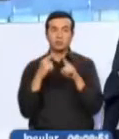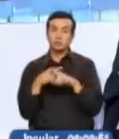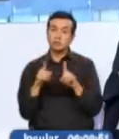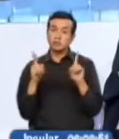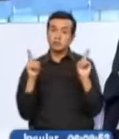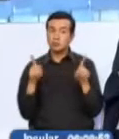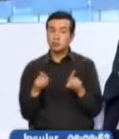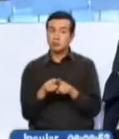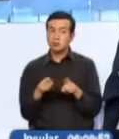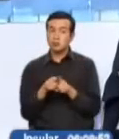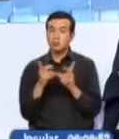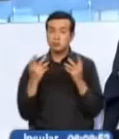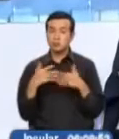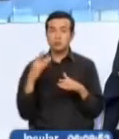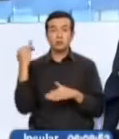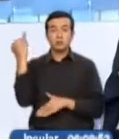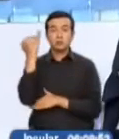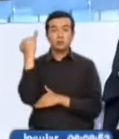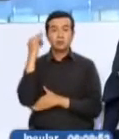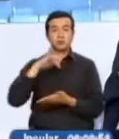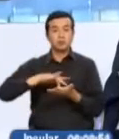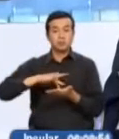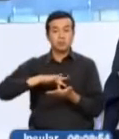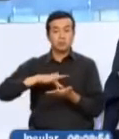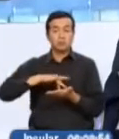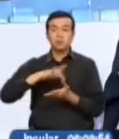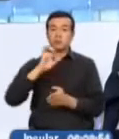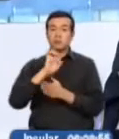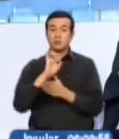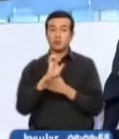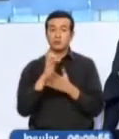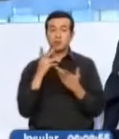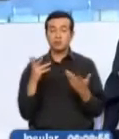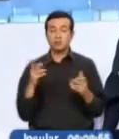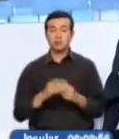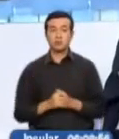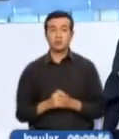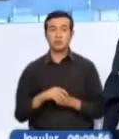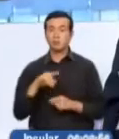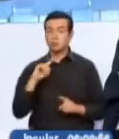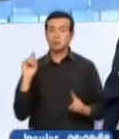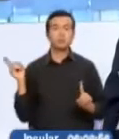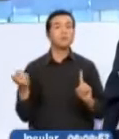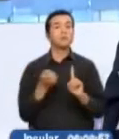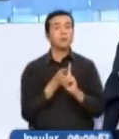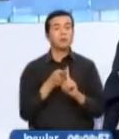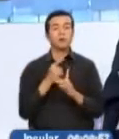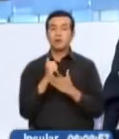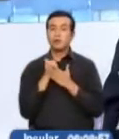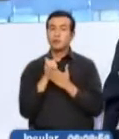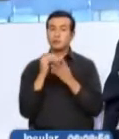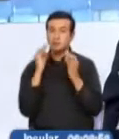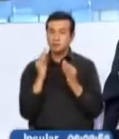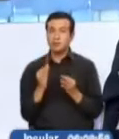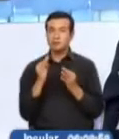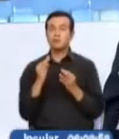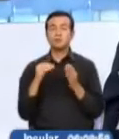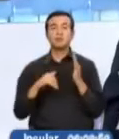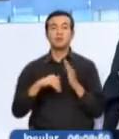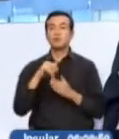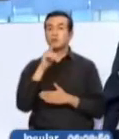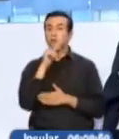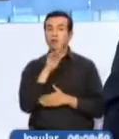ha ganado la industria farmacéutica nacional que han sido el principal beneficiario los principales ganadores